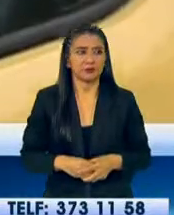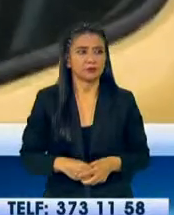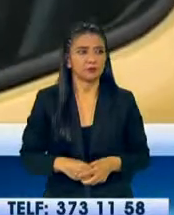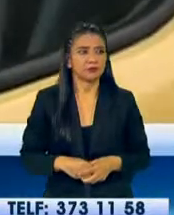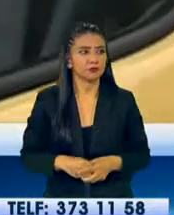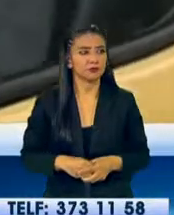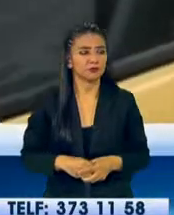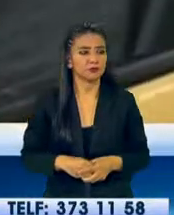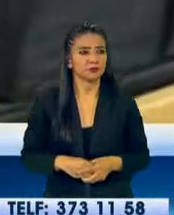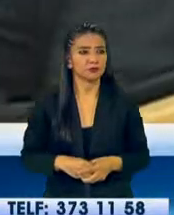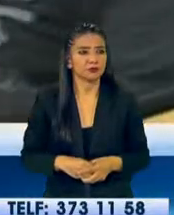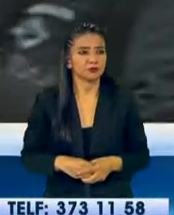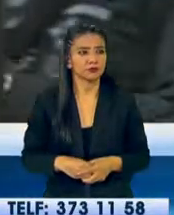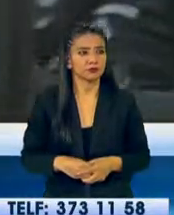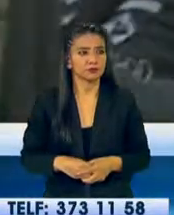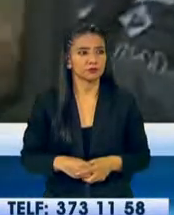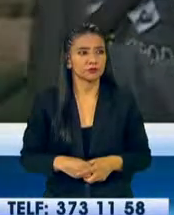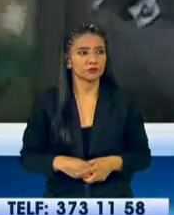prueba de opacidad.